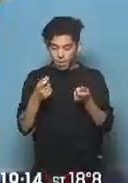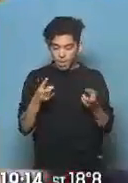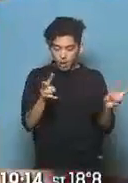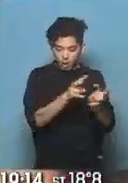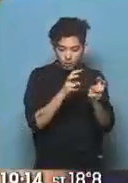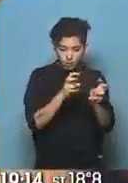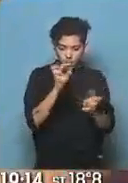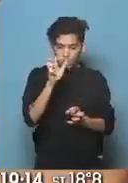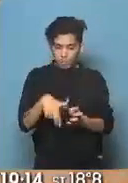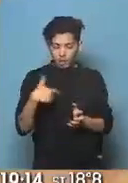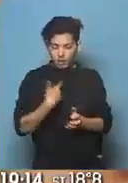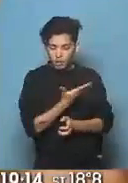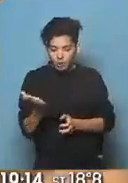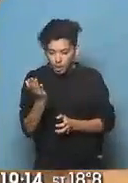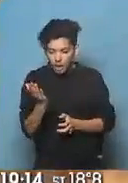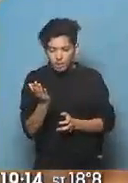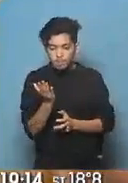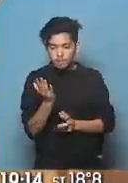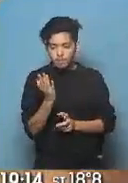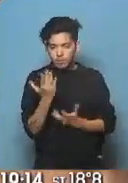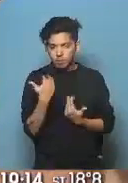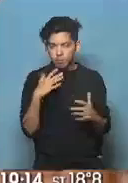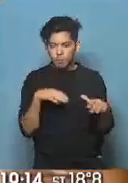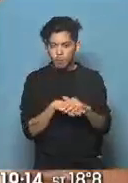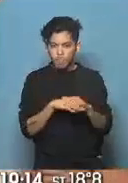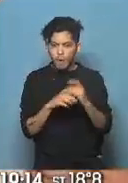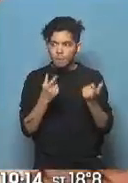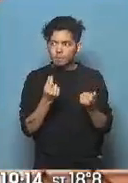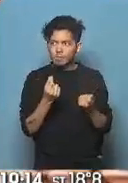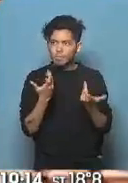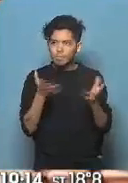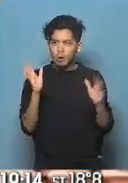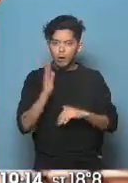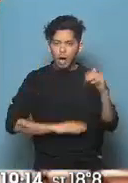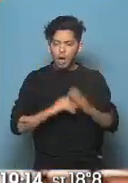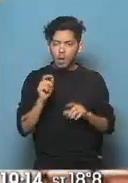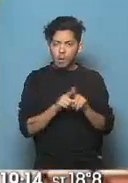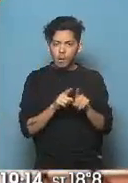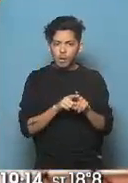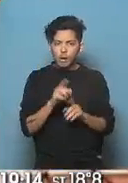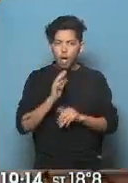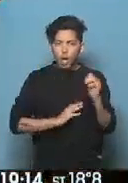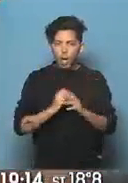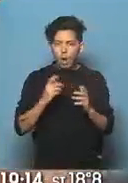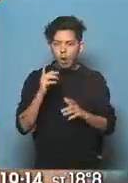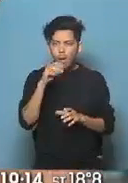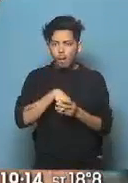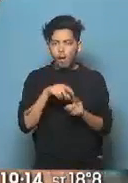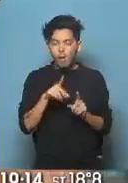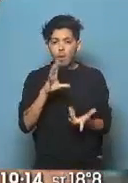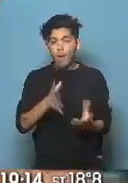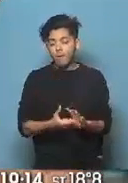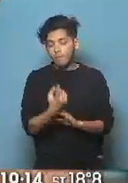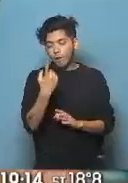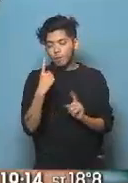planes sociales, permite tener un monto de obra pública que finalice las obras que están en ejecución, y eso ha permitido de alguna forma más